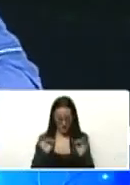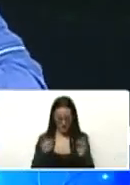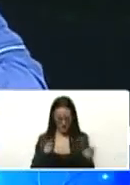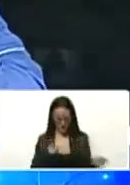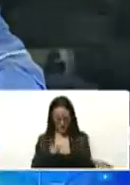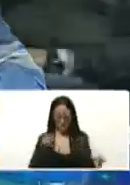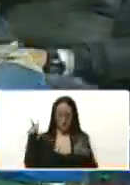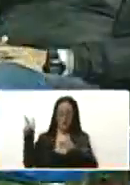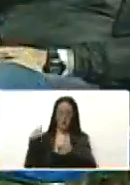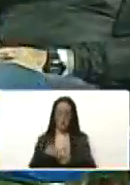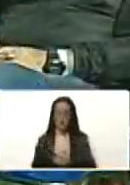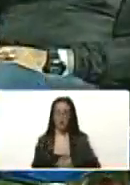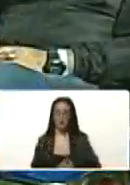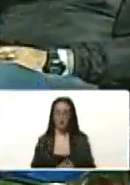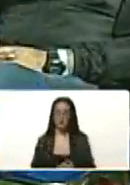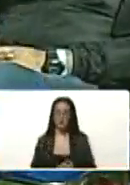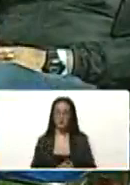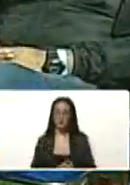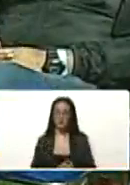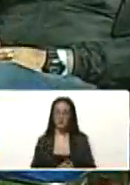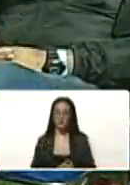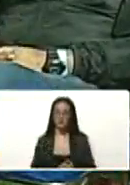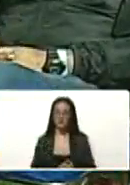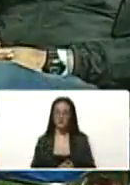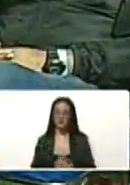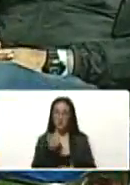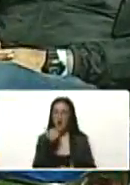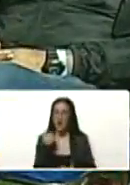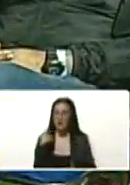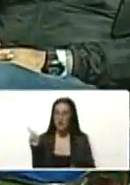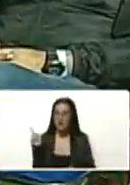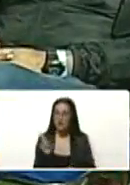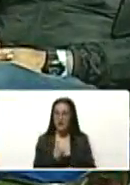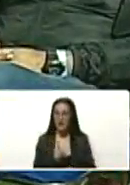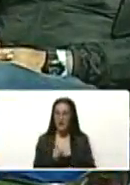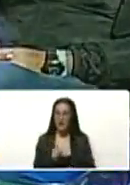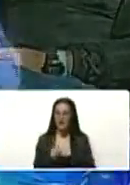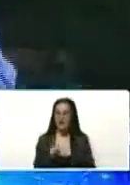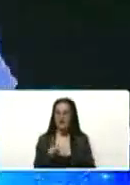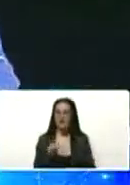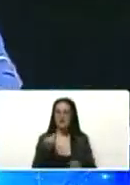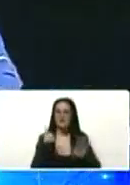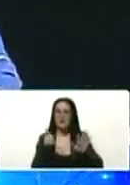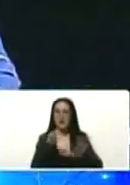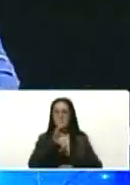exportar. Yo acabo de llegar de una gira por 6